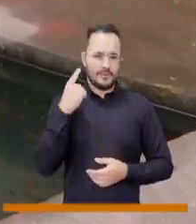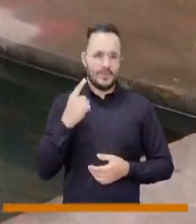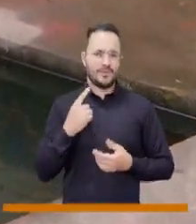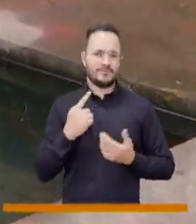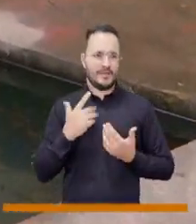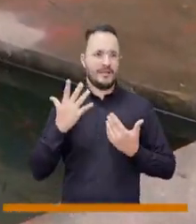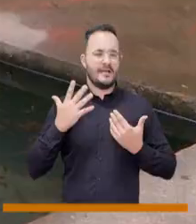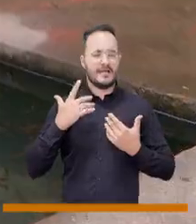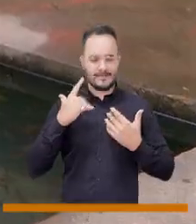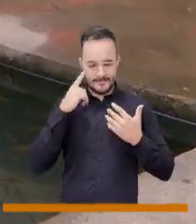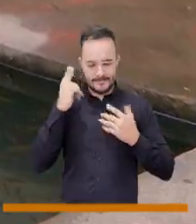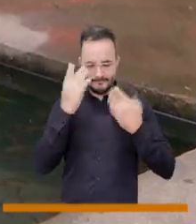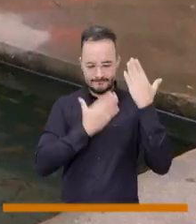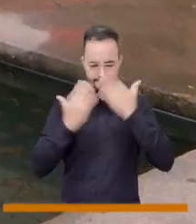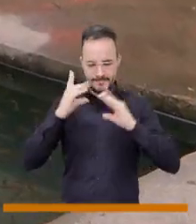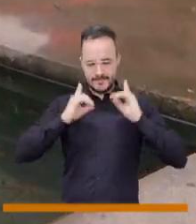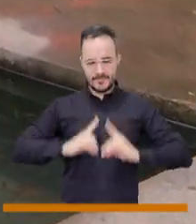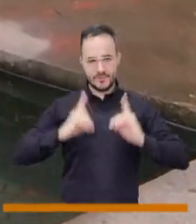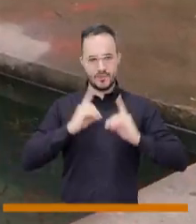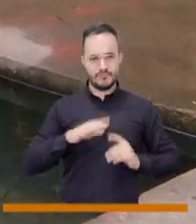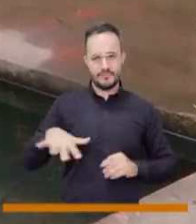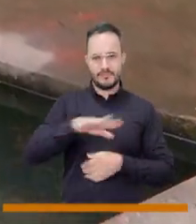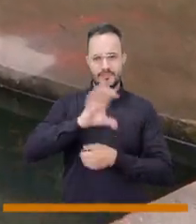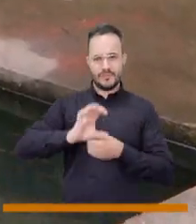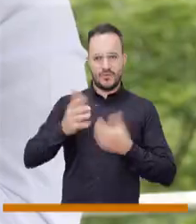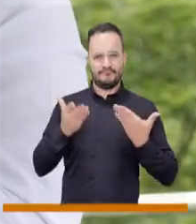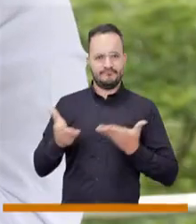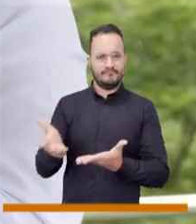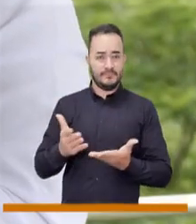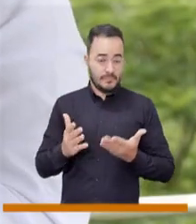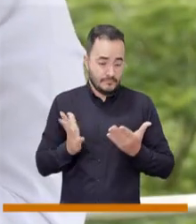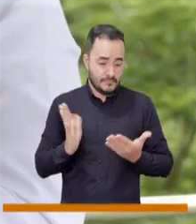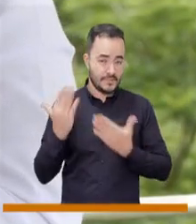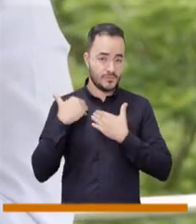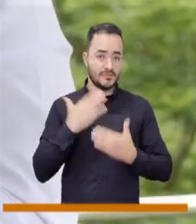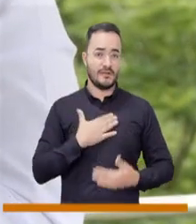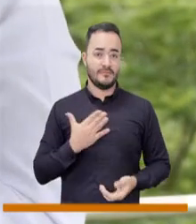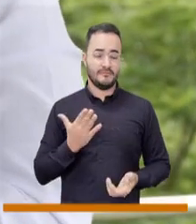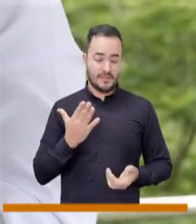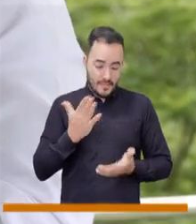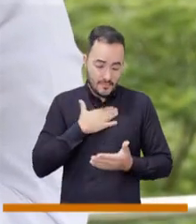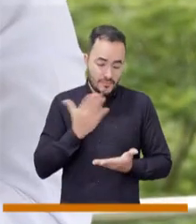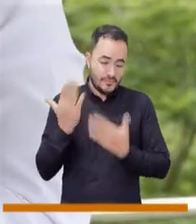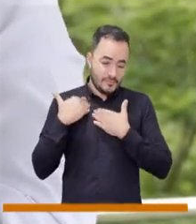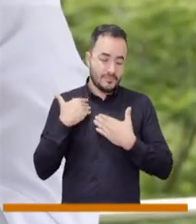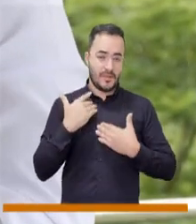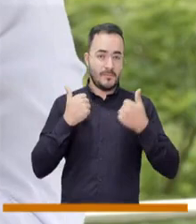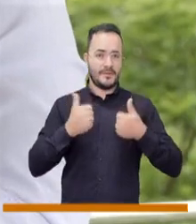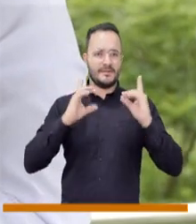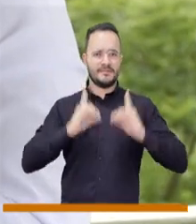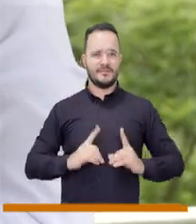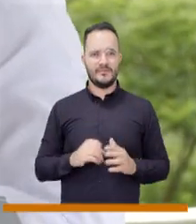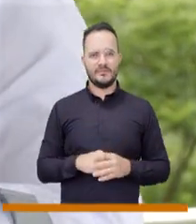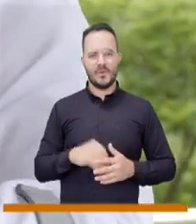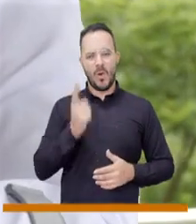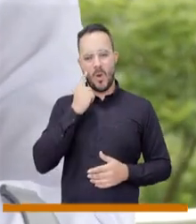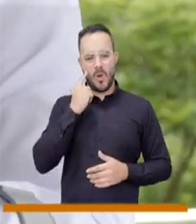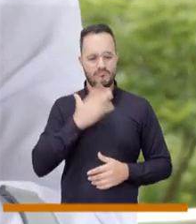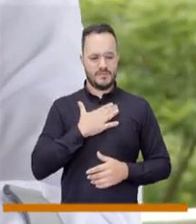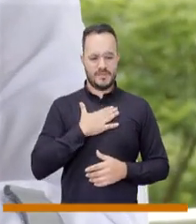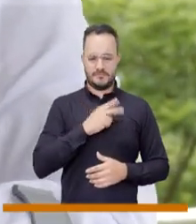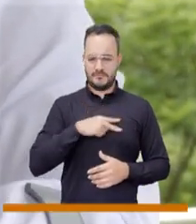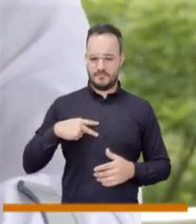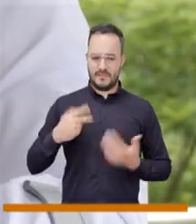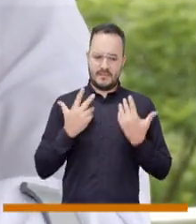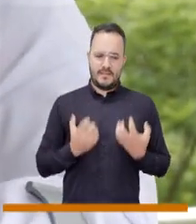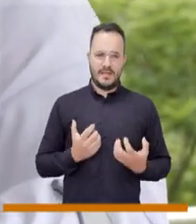los políticos somos los que tomamos las decisiones más importantes de la sociedad y tenemos que ser responsables con cada una de esas decisiones y no podemos poner